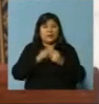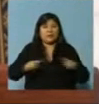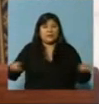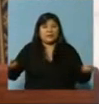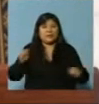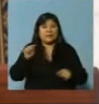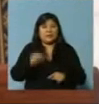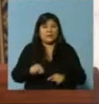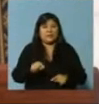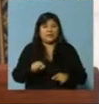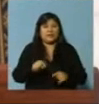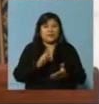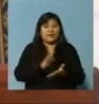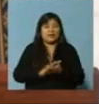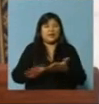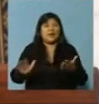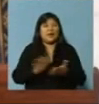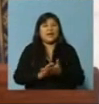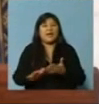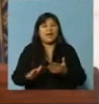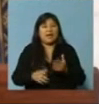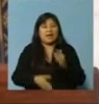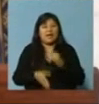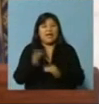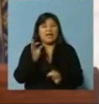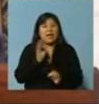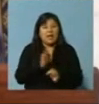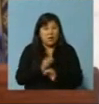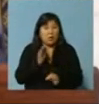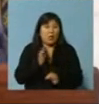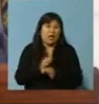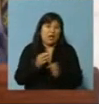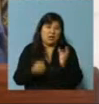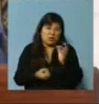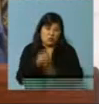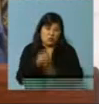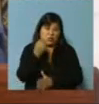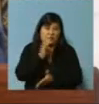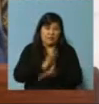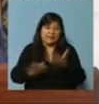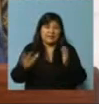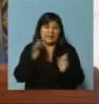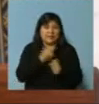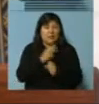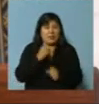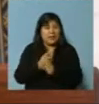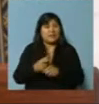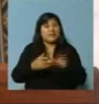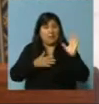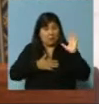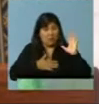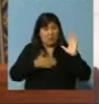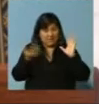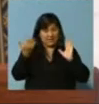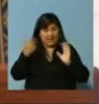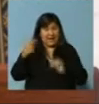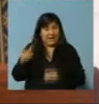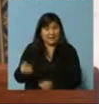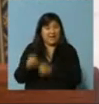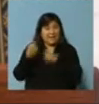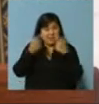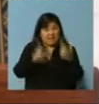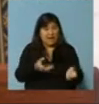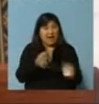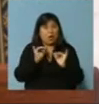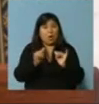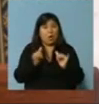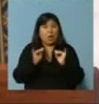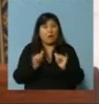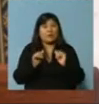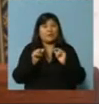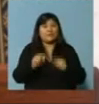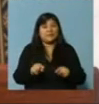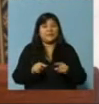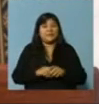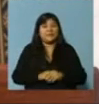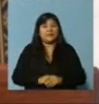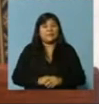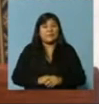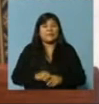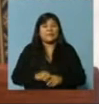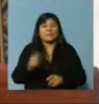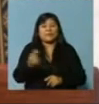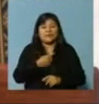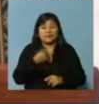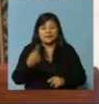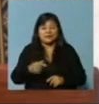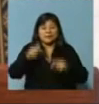secundaria. Una promesa cumplida, una expectativa para los jóvenes que hoy